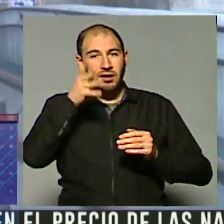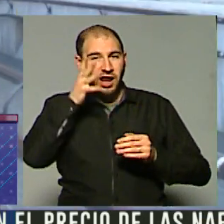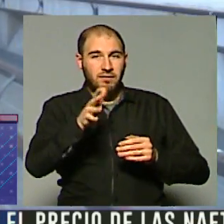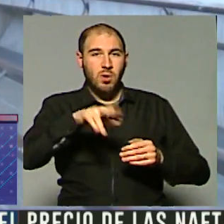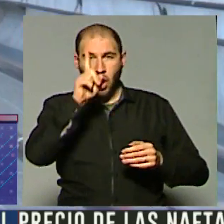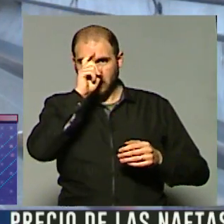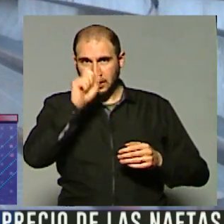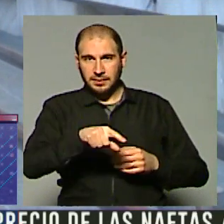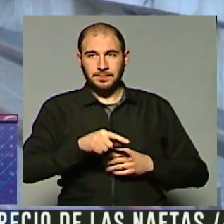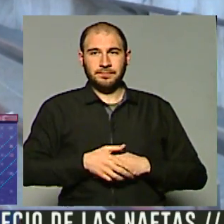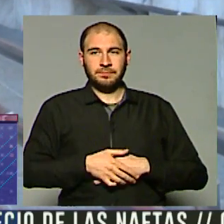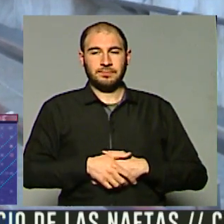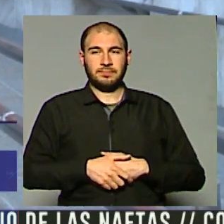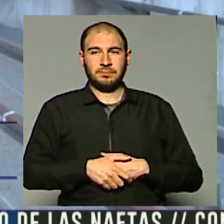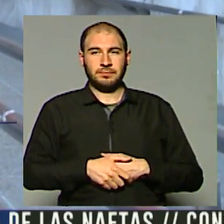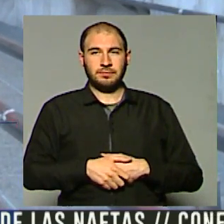ese hospital.